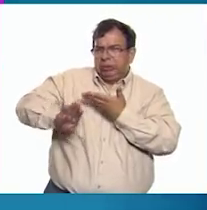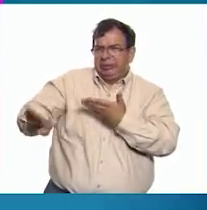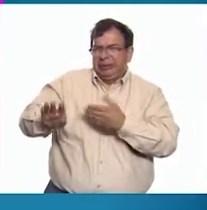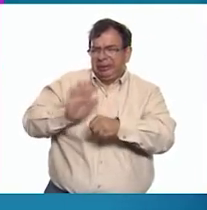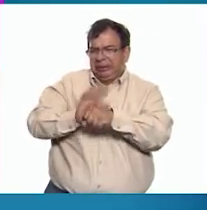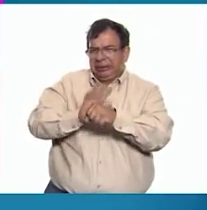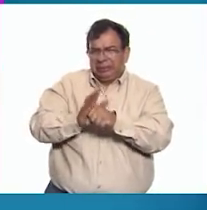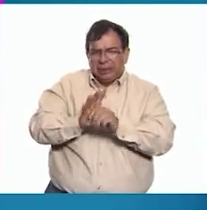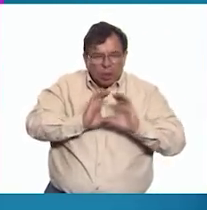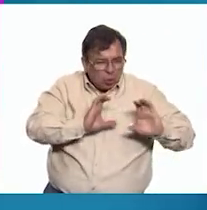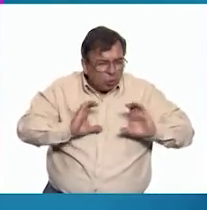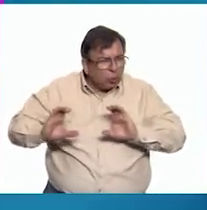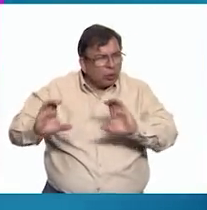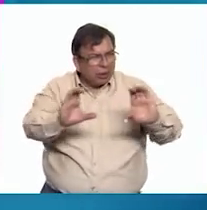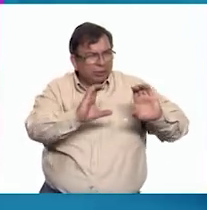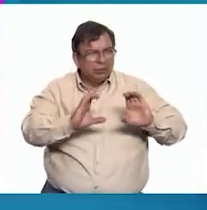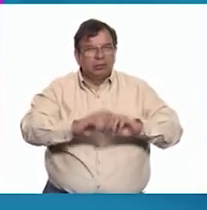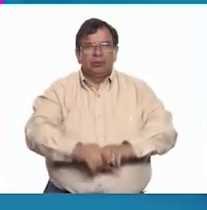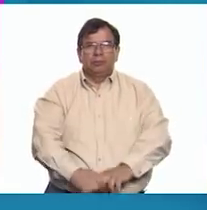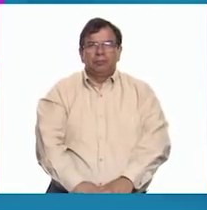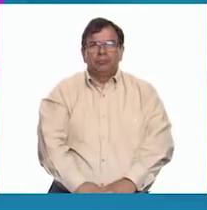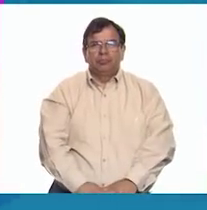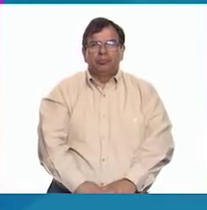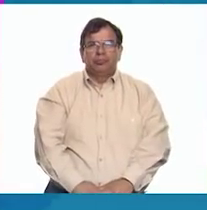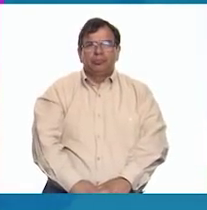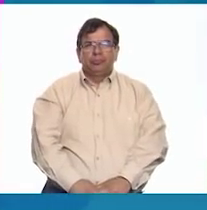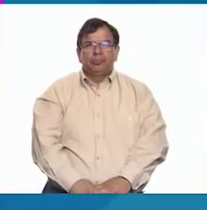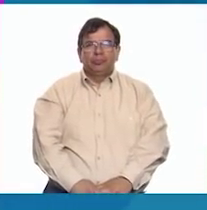unos a los otros.